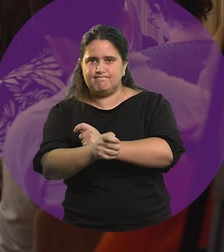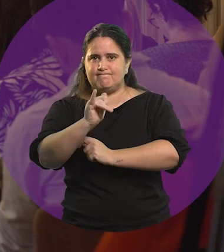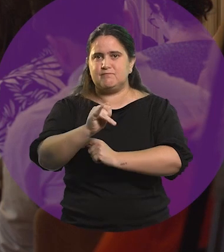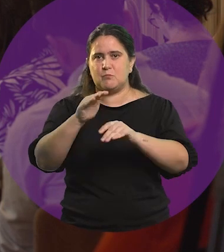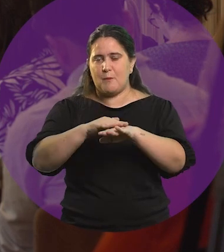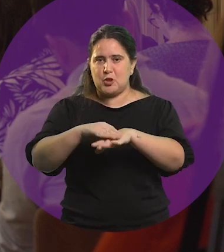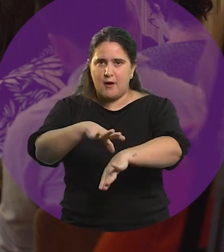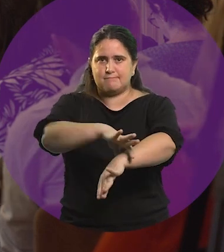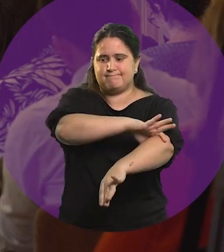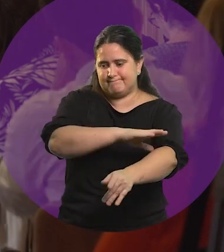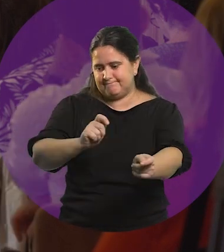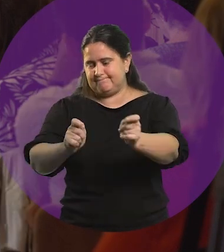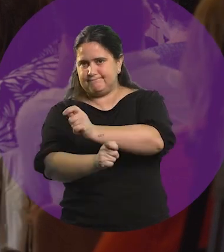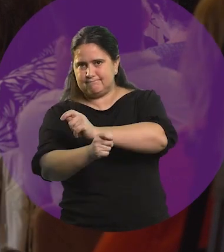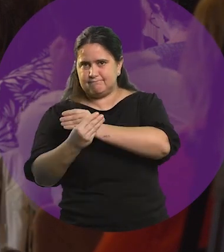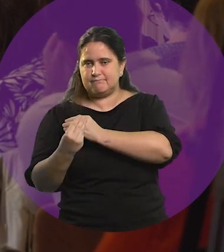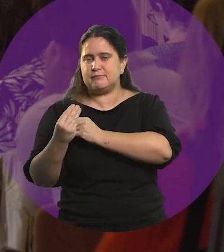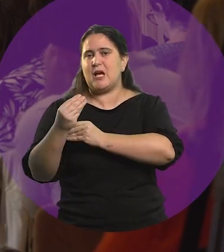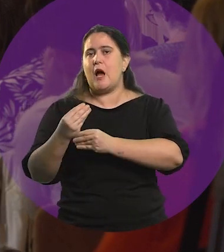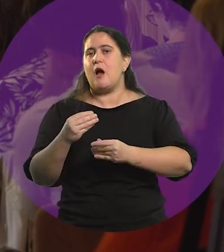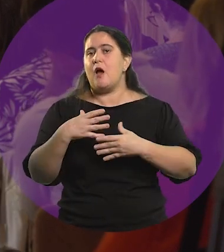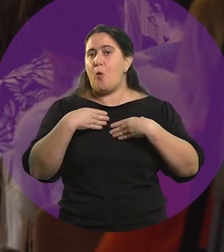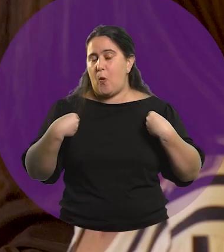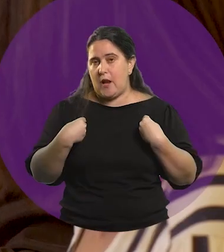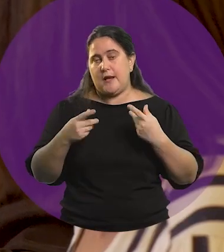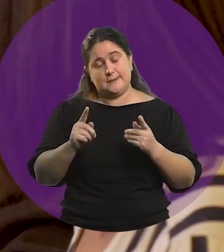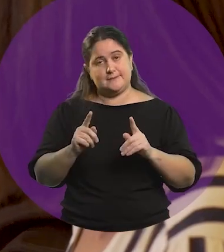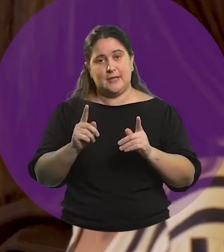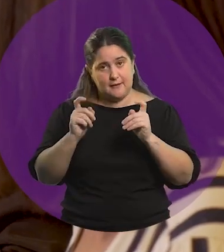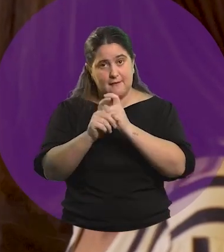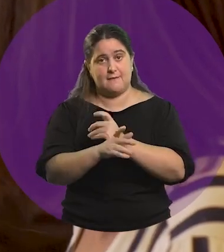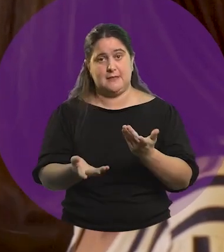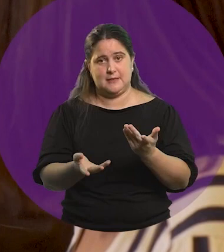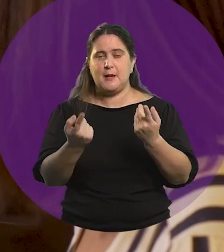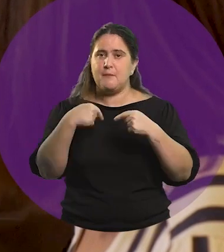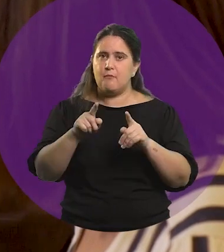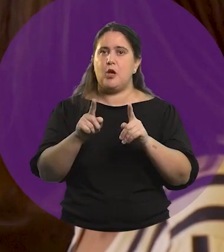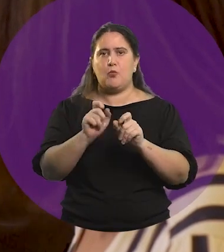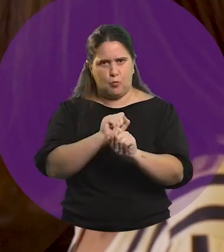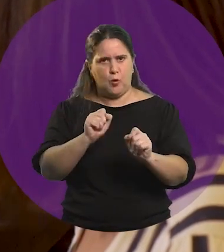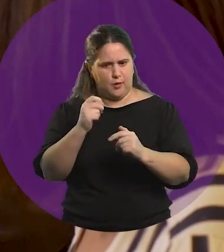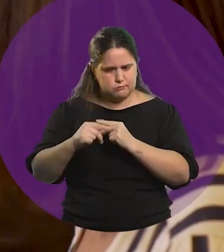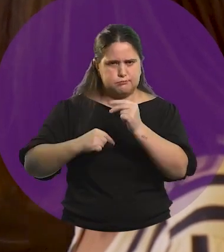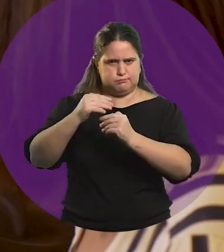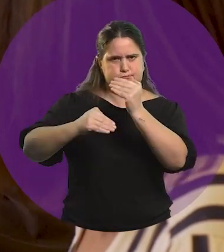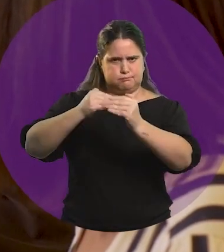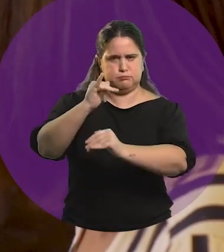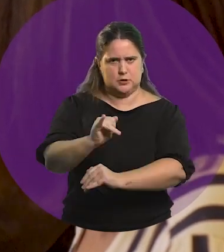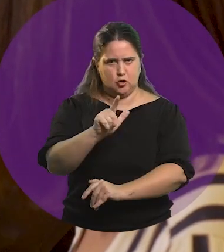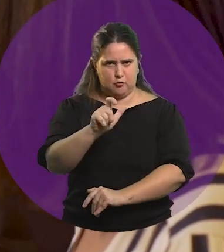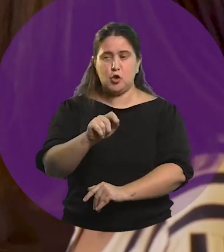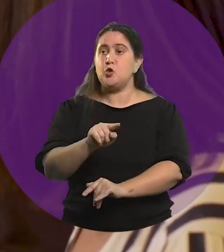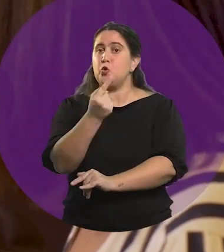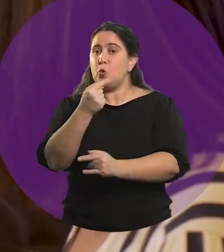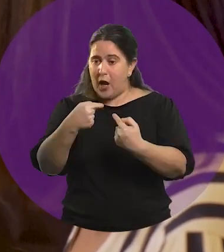de la inicial a la primaria. Bueno, es complicado. Ahora, eso no quiere decir que no pueda seguir avanzando y no hay